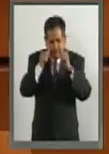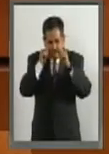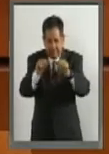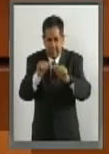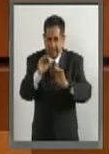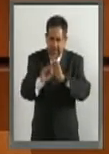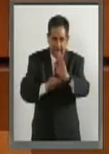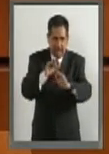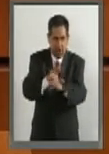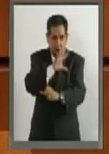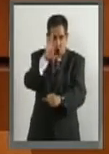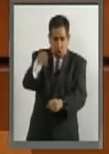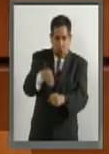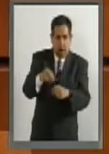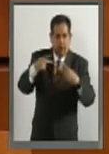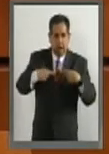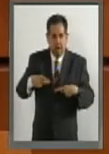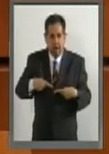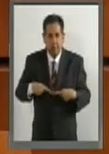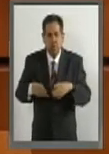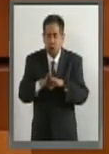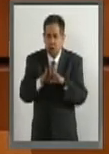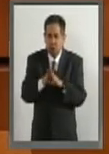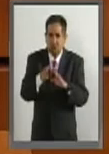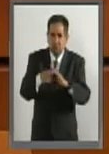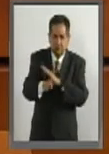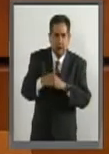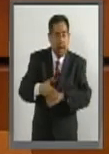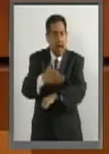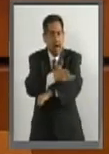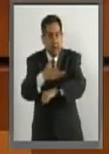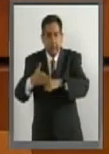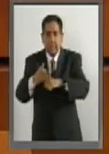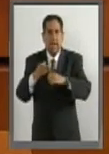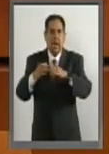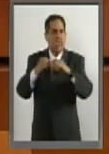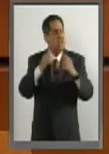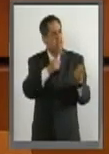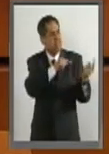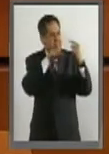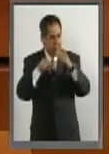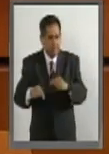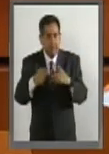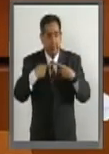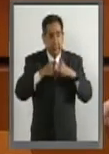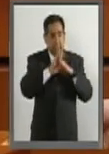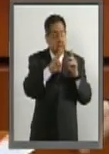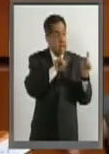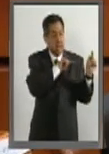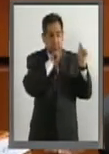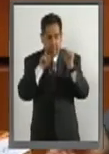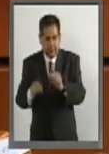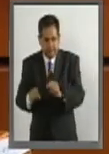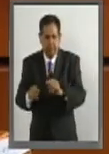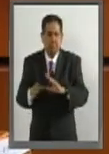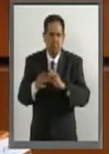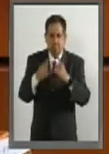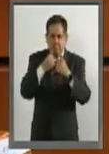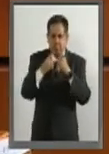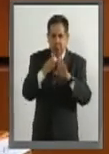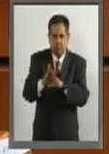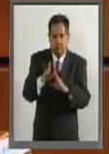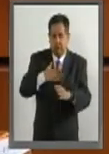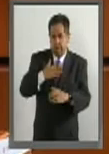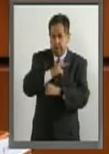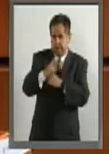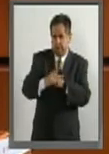de inserción de la población retornada, de las familias transnacionales y de los migrantes y refugiados que se encuentren en nuestro